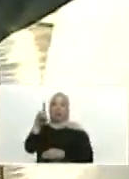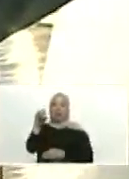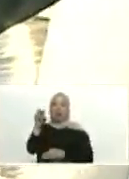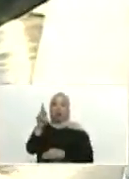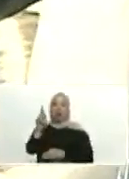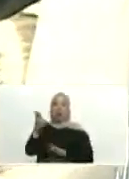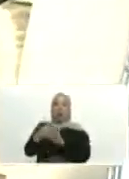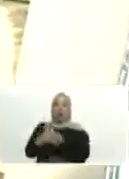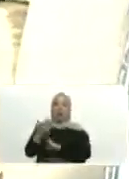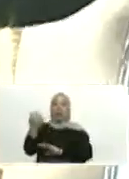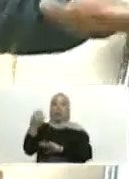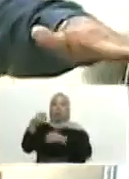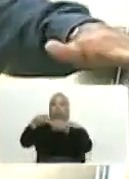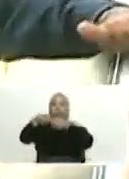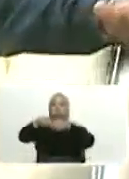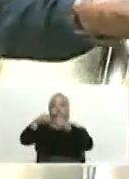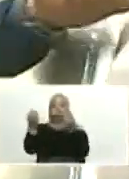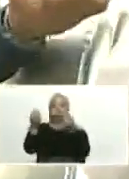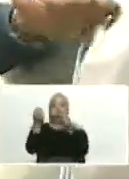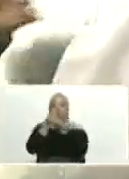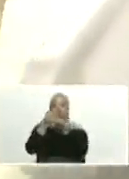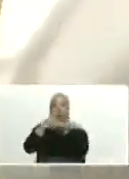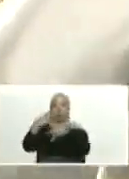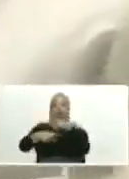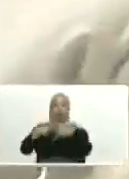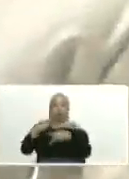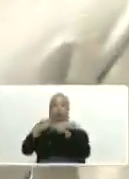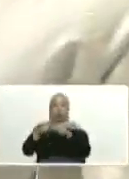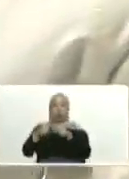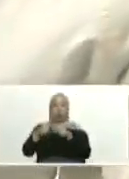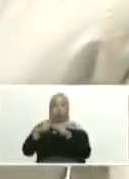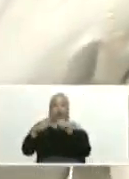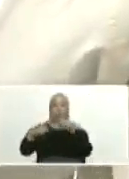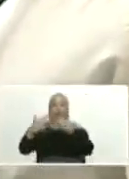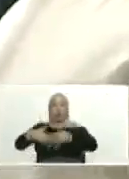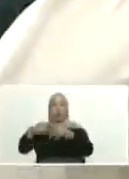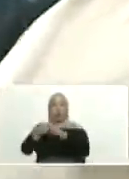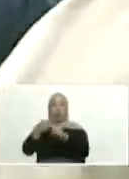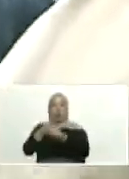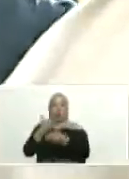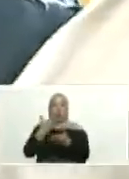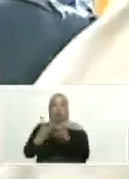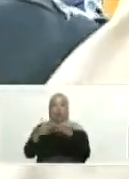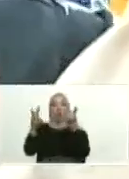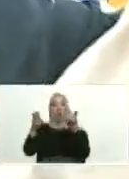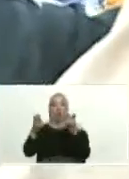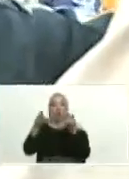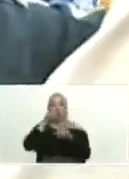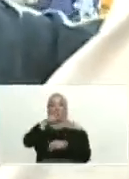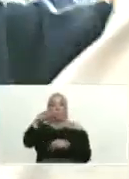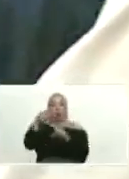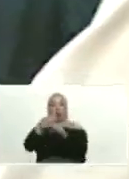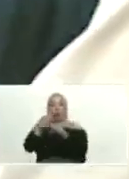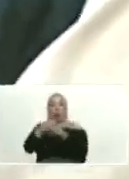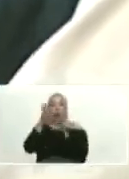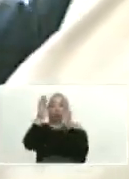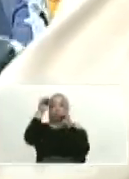eso este cortaba la producción de las coladas de las máquinas pero gracias a este invento de la clase Obrera comprometida